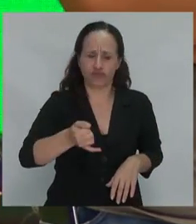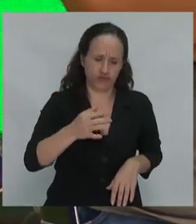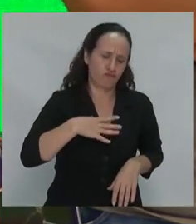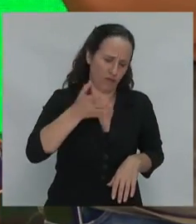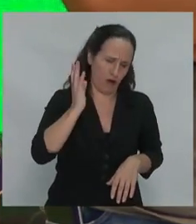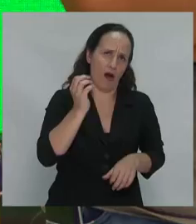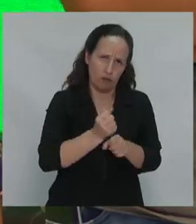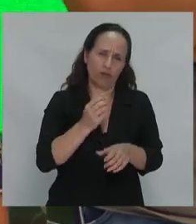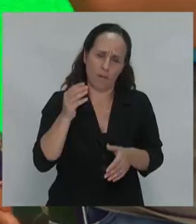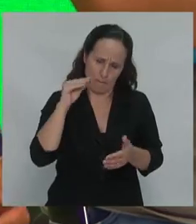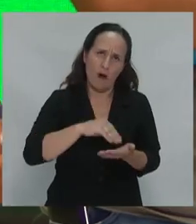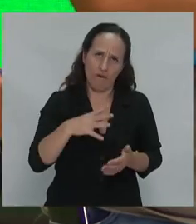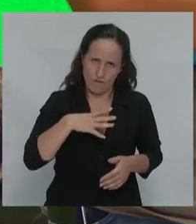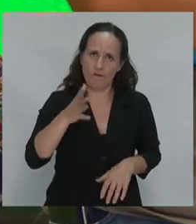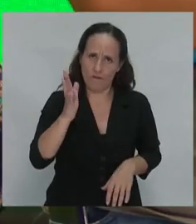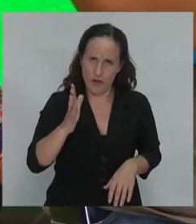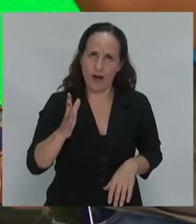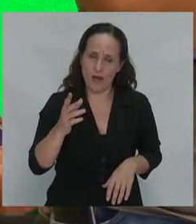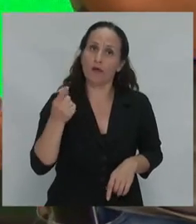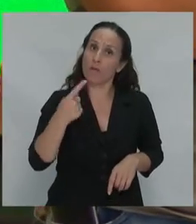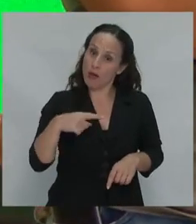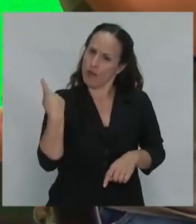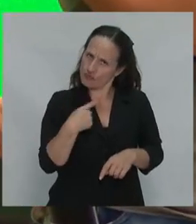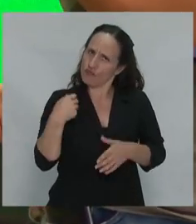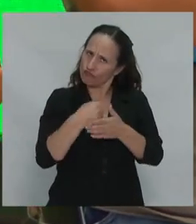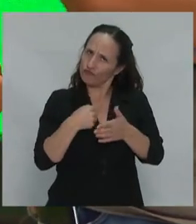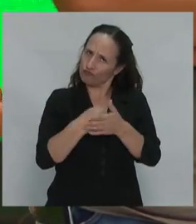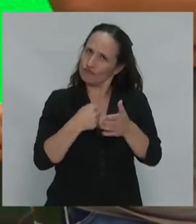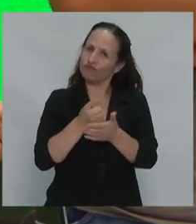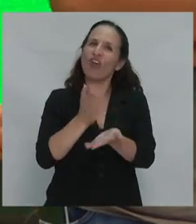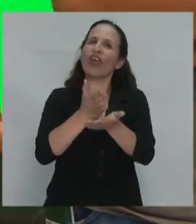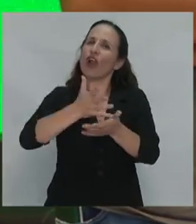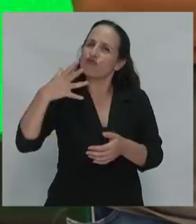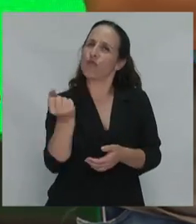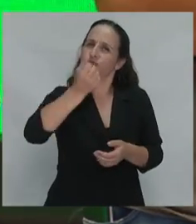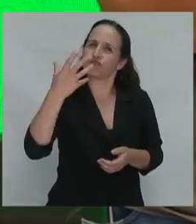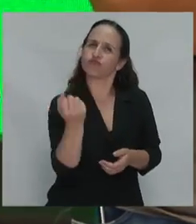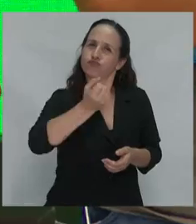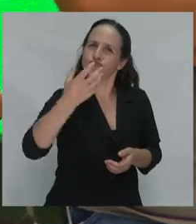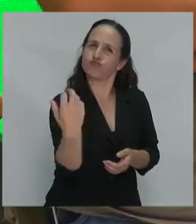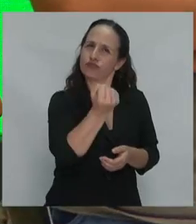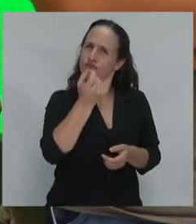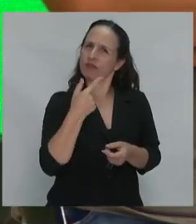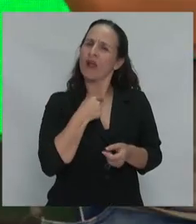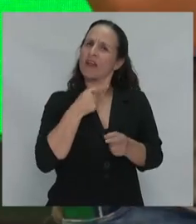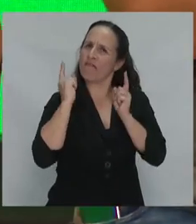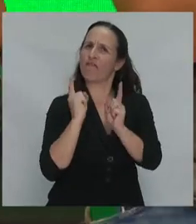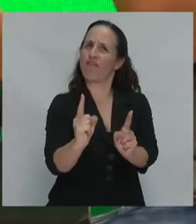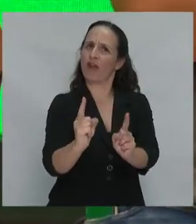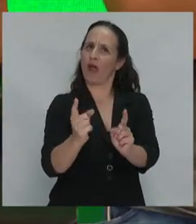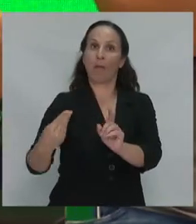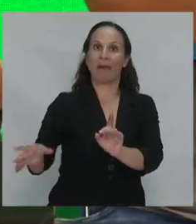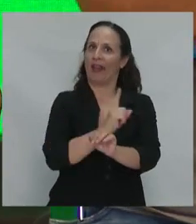por hacer pero realmente venimos caminando y los derechos que hemos adquirido no queremos perderlos y